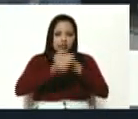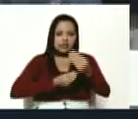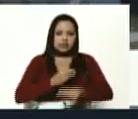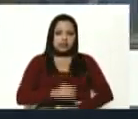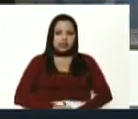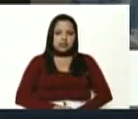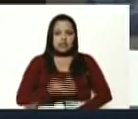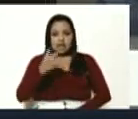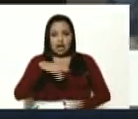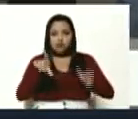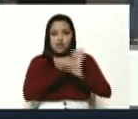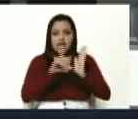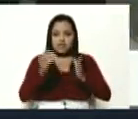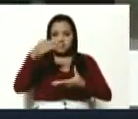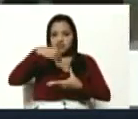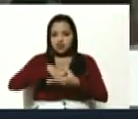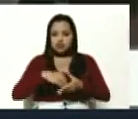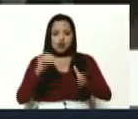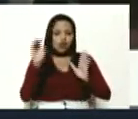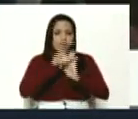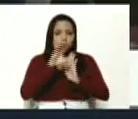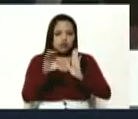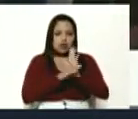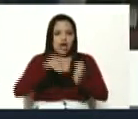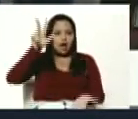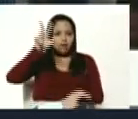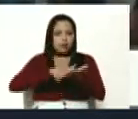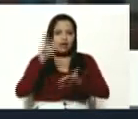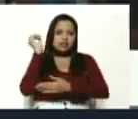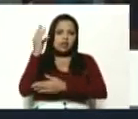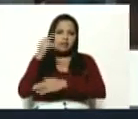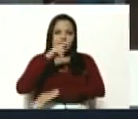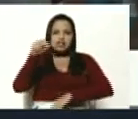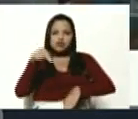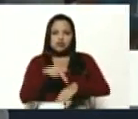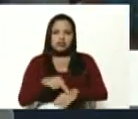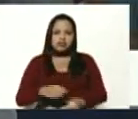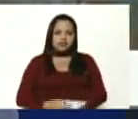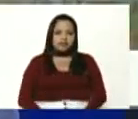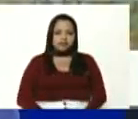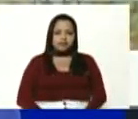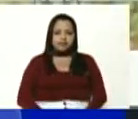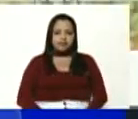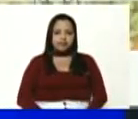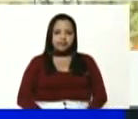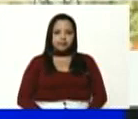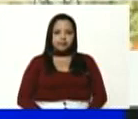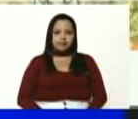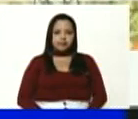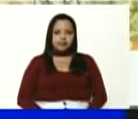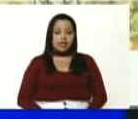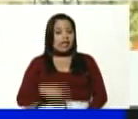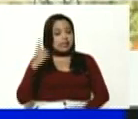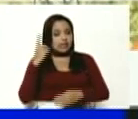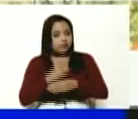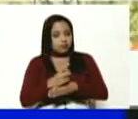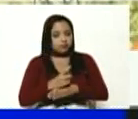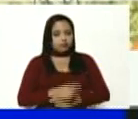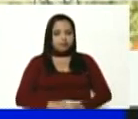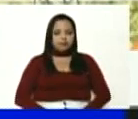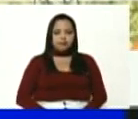una ley constitucional aprobada por la asamblea nacional constituyente si tenemos que